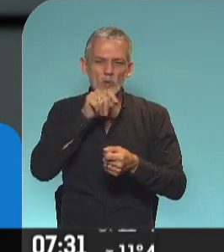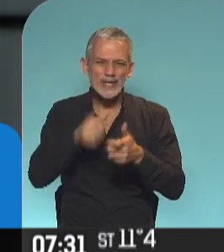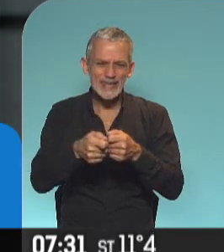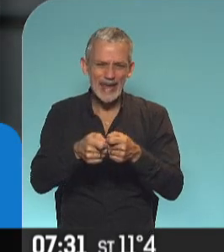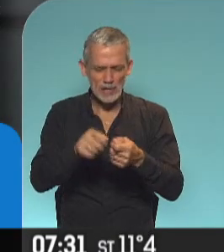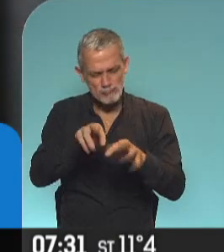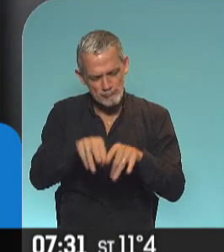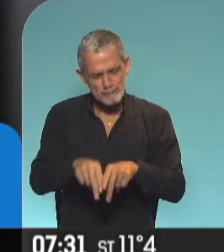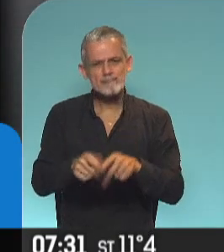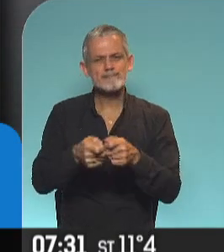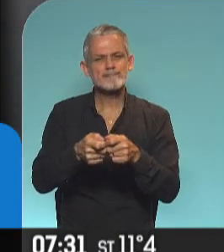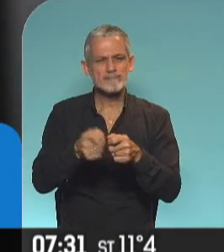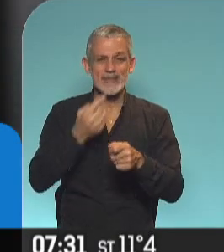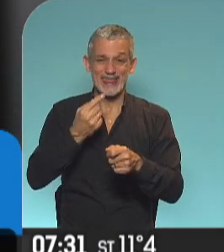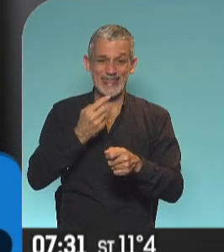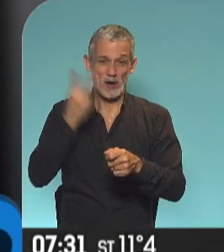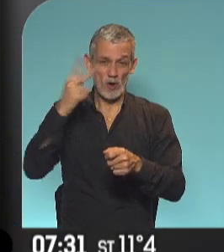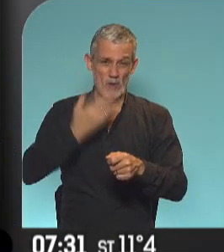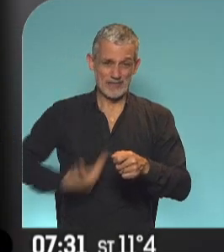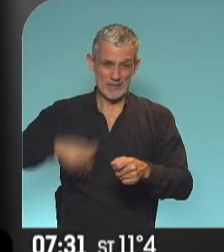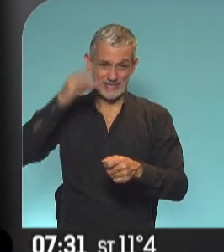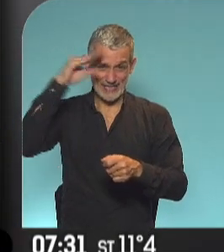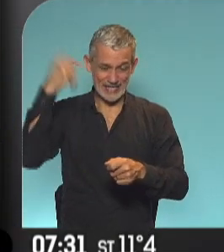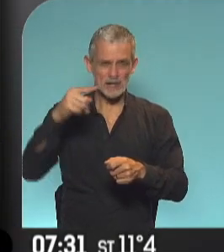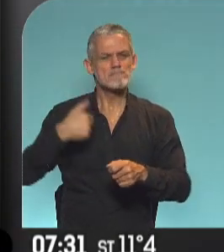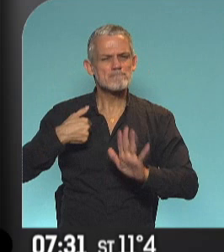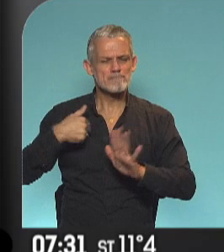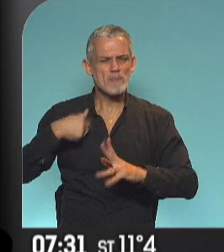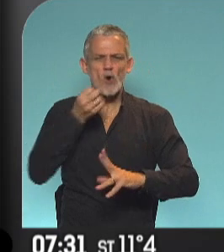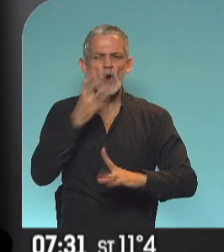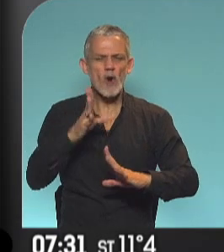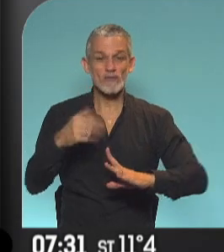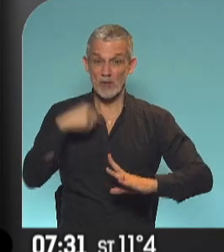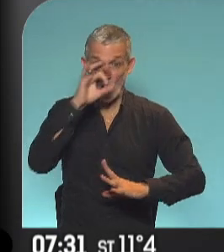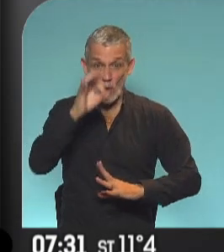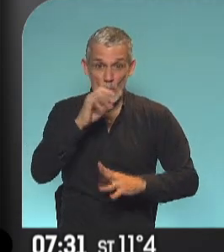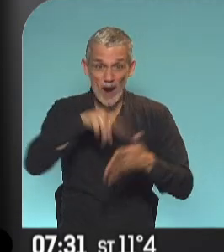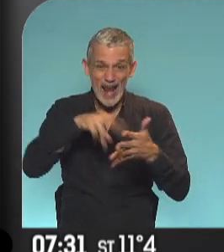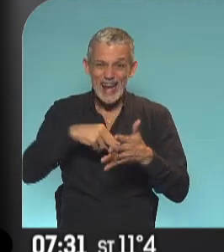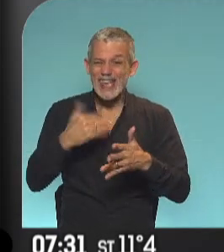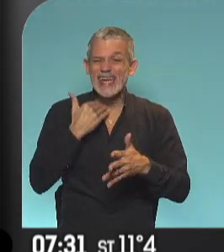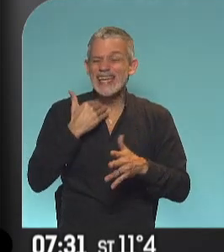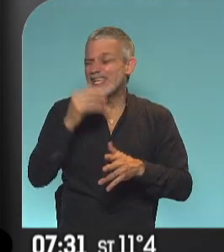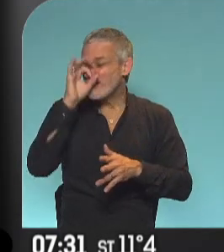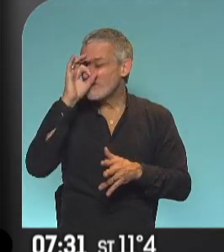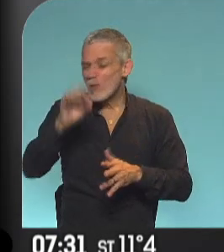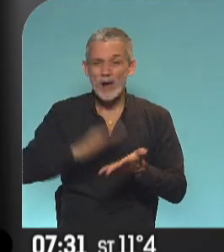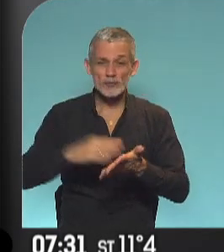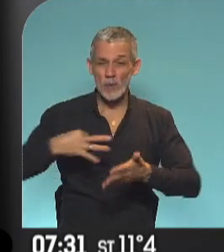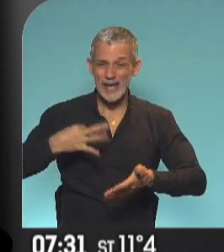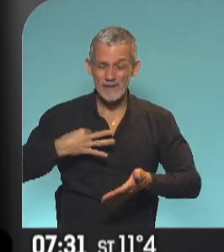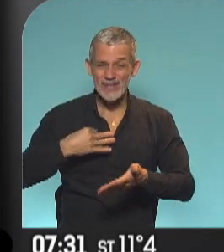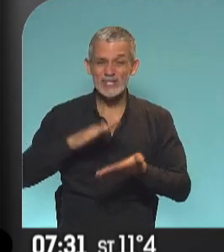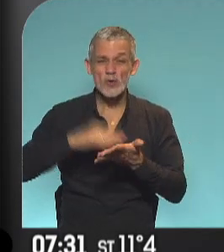Twitter, dijo la vicepresidenta de la Nación: debo confesar que nunca he leído ninguna de las biografías que se han